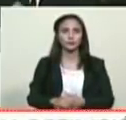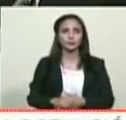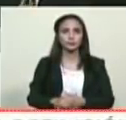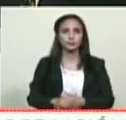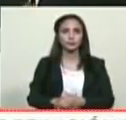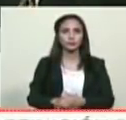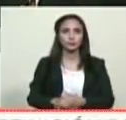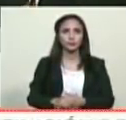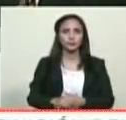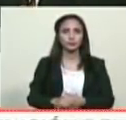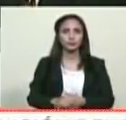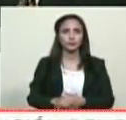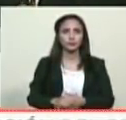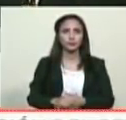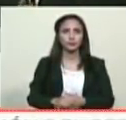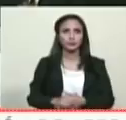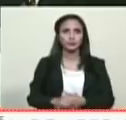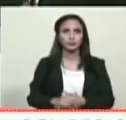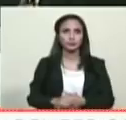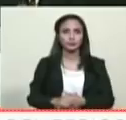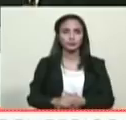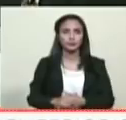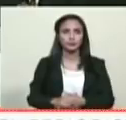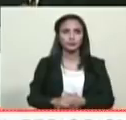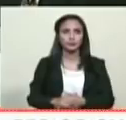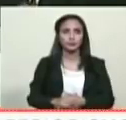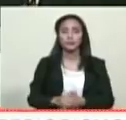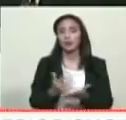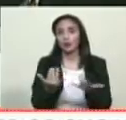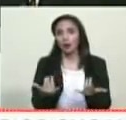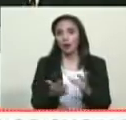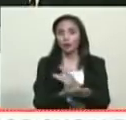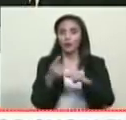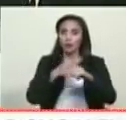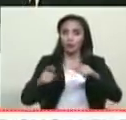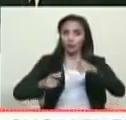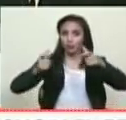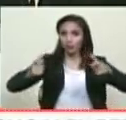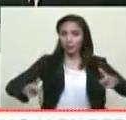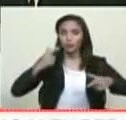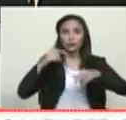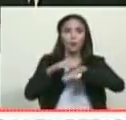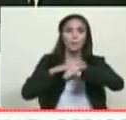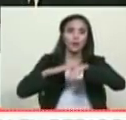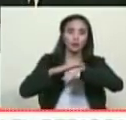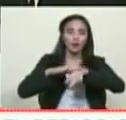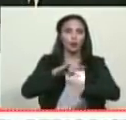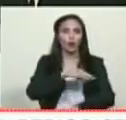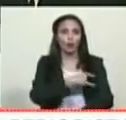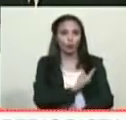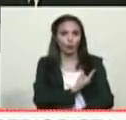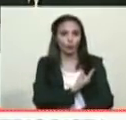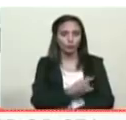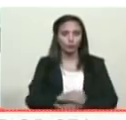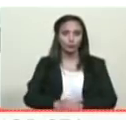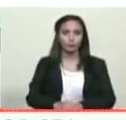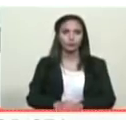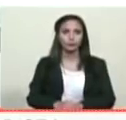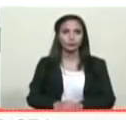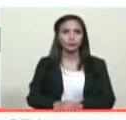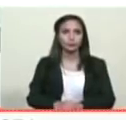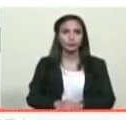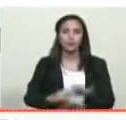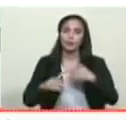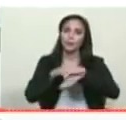De esta manera es recibido por las diversas autoridades del gobierno